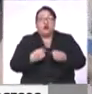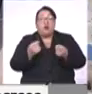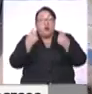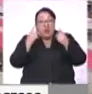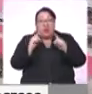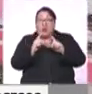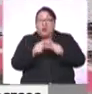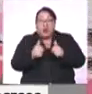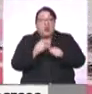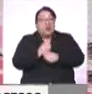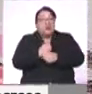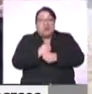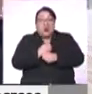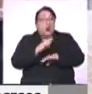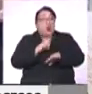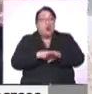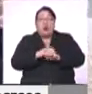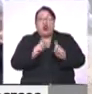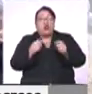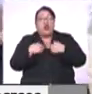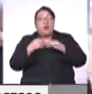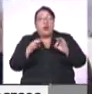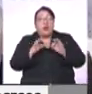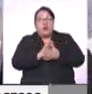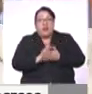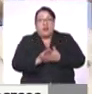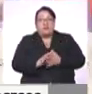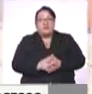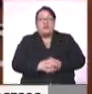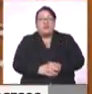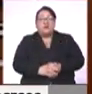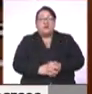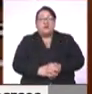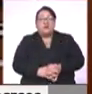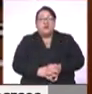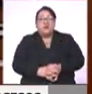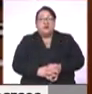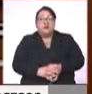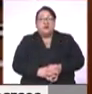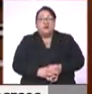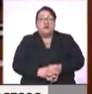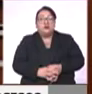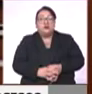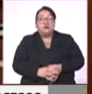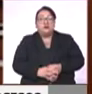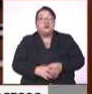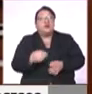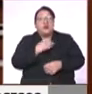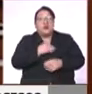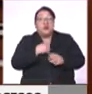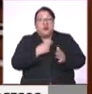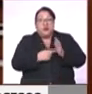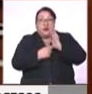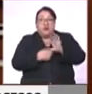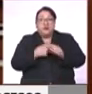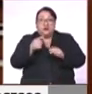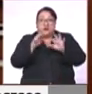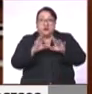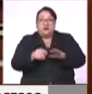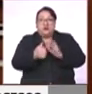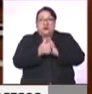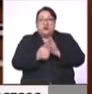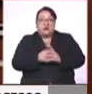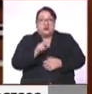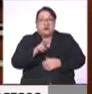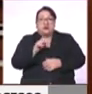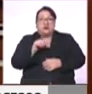seguras y sin exposición al peligro. El Ejecutivo presentó dos textos alternativos para los artículos